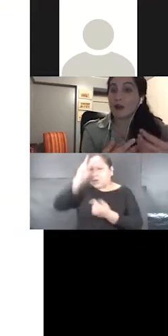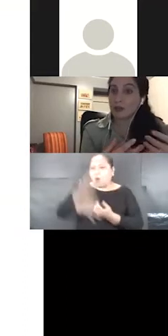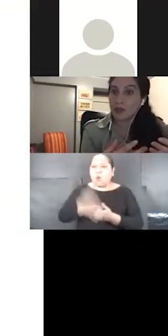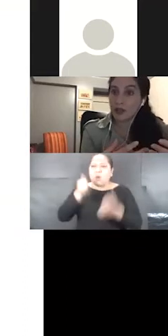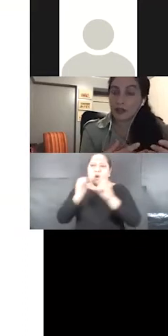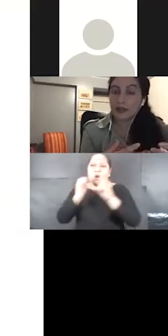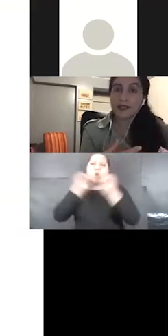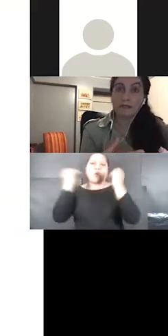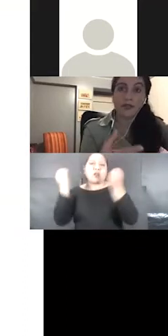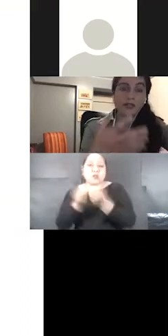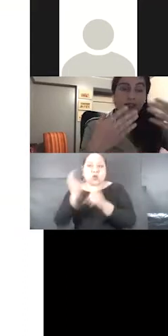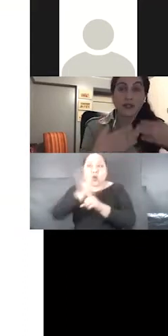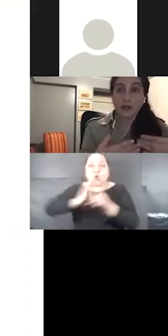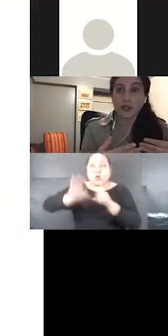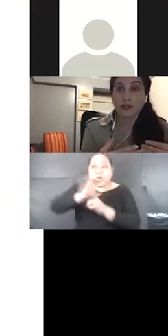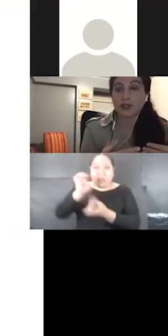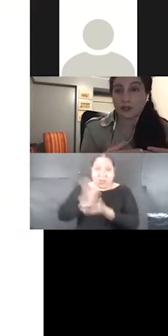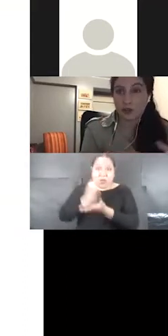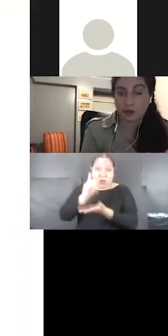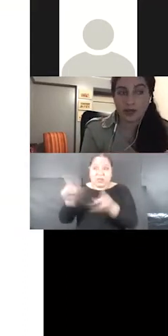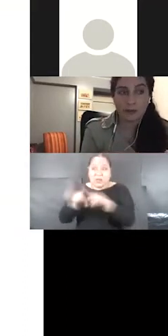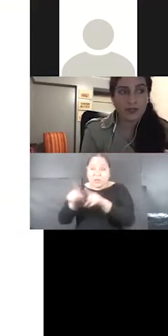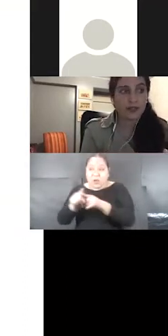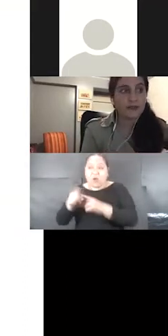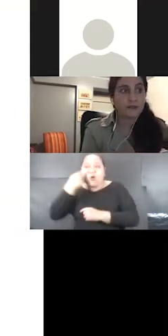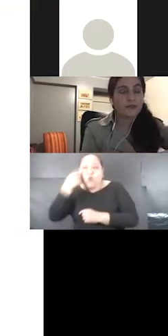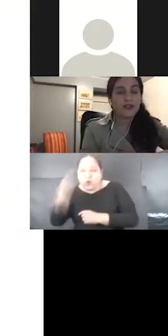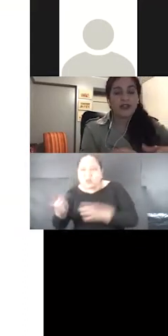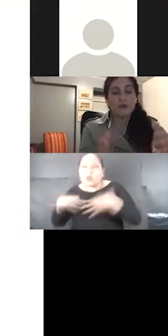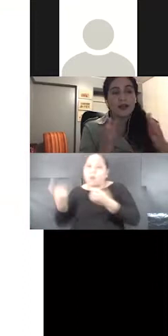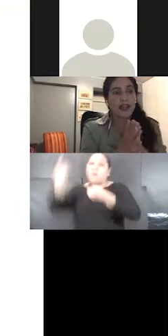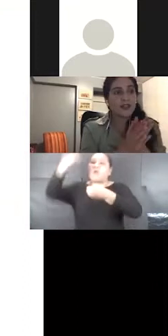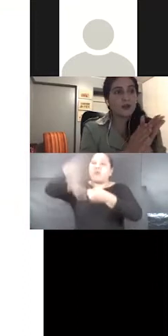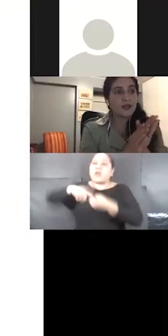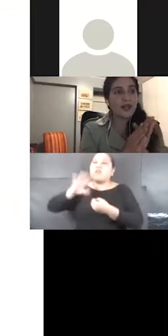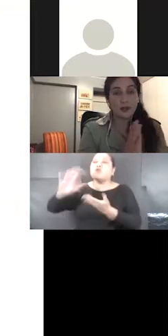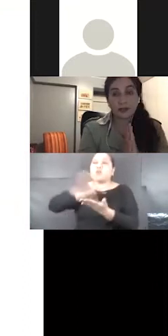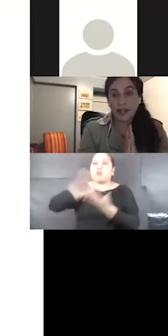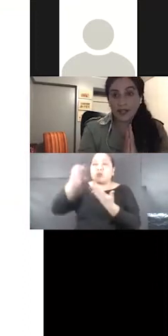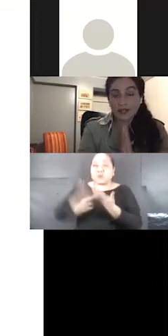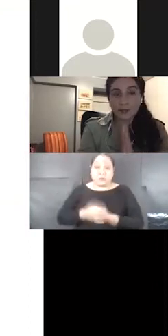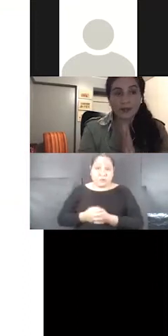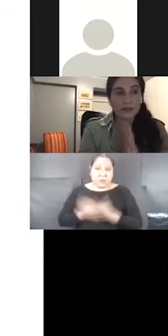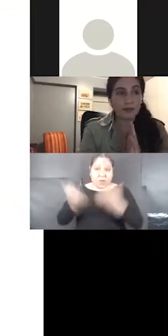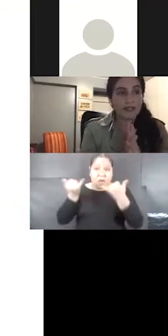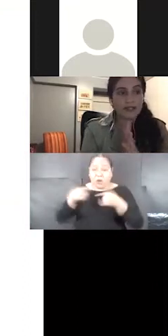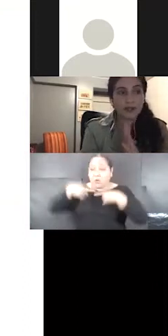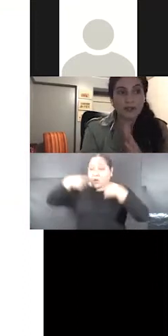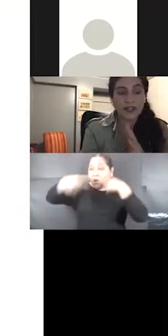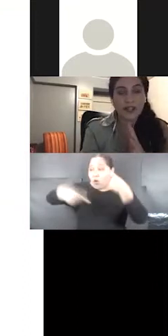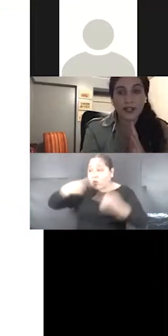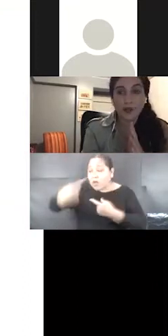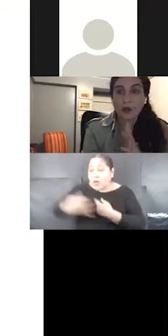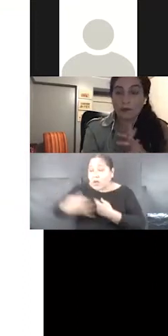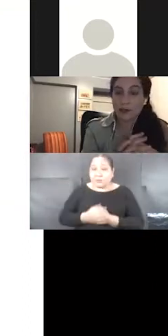educativas puedan conocerlo y también incluirlo dentro de sus programaciones. Para ello voy a contarles, bueno, la presentación va